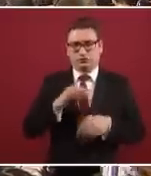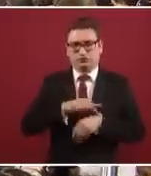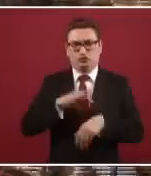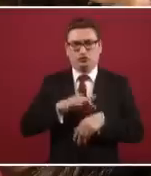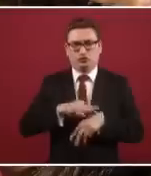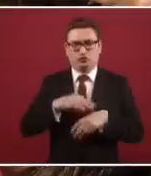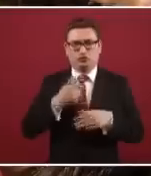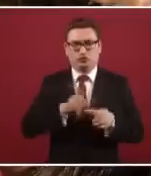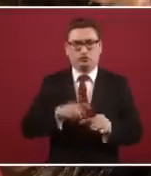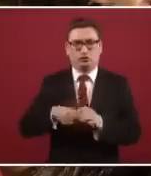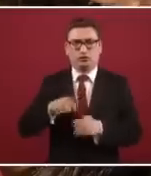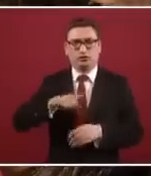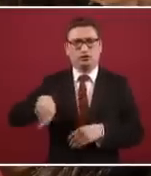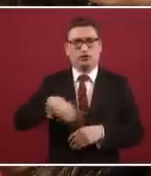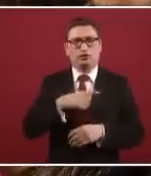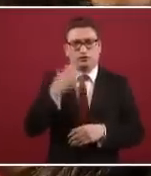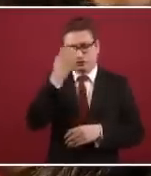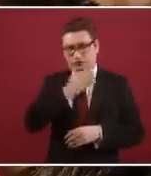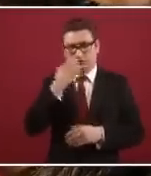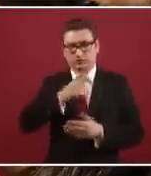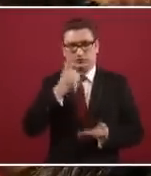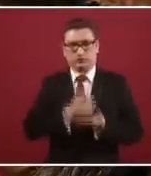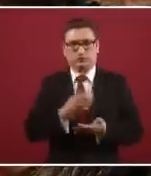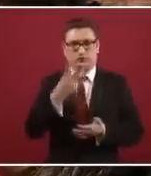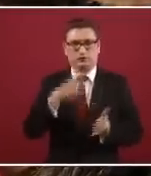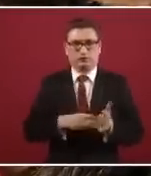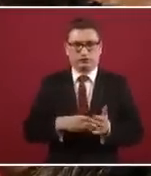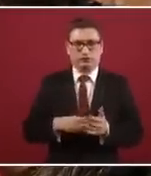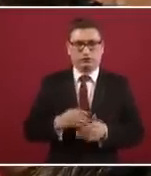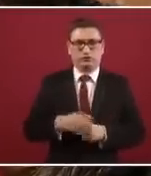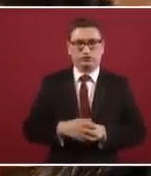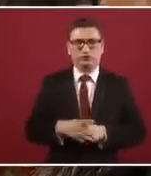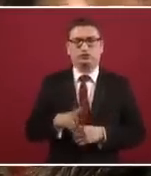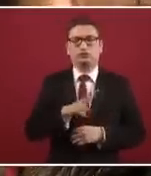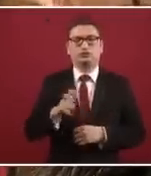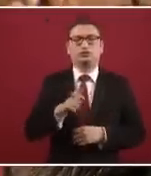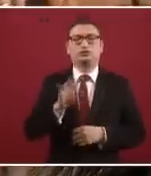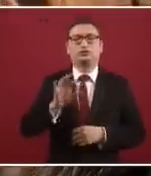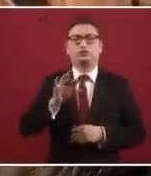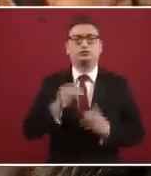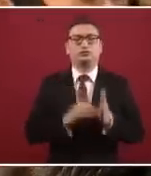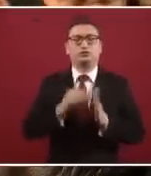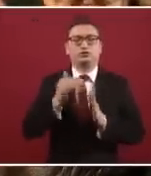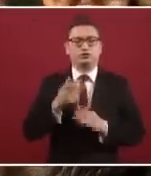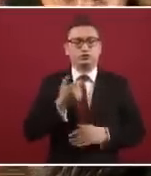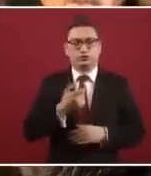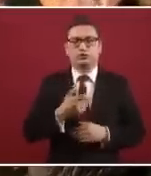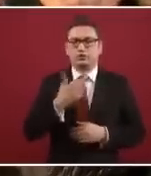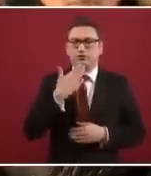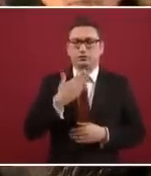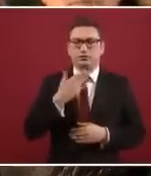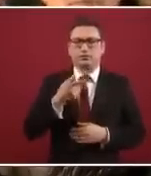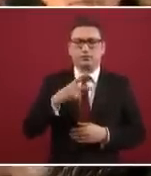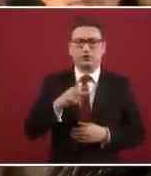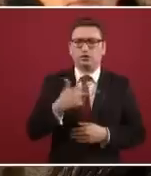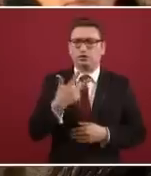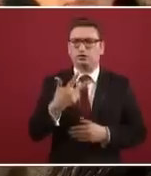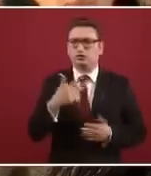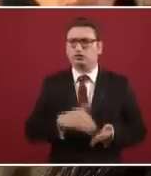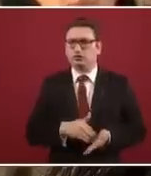pagarán 3 mil pesos por el examen, 240 millones casi en total, Pero lo grave de esto es que nada más